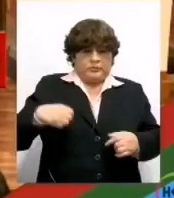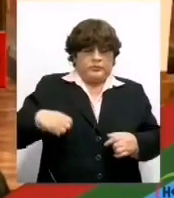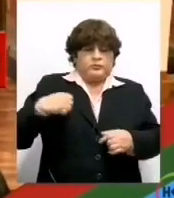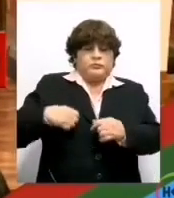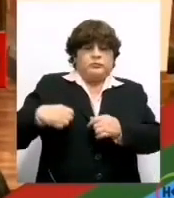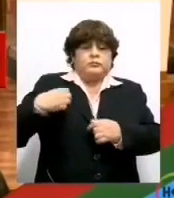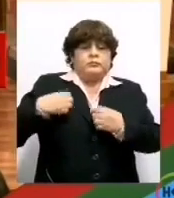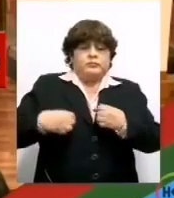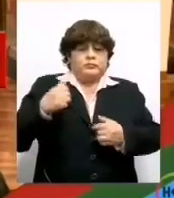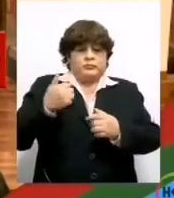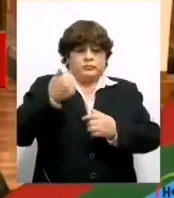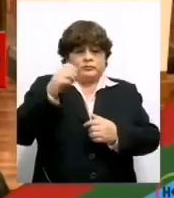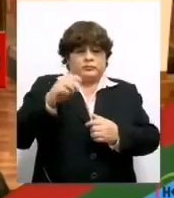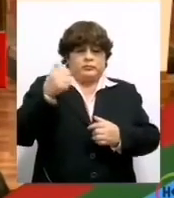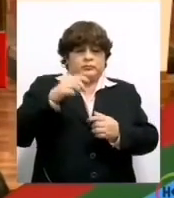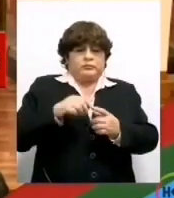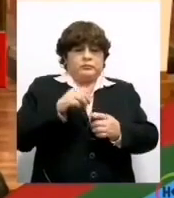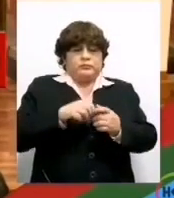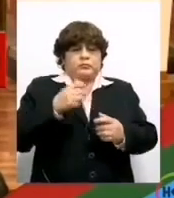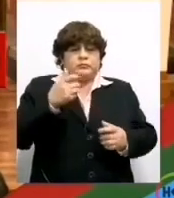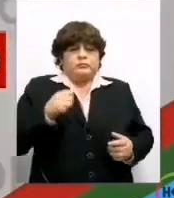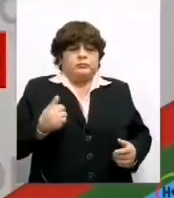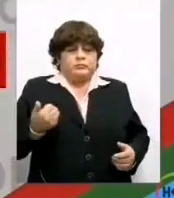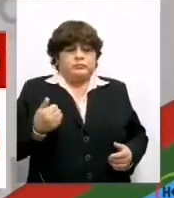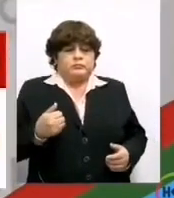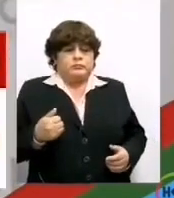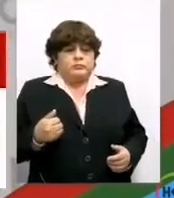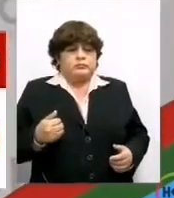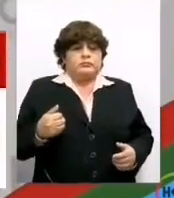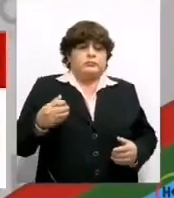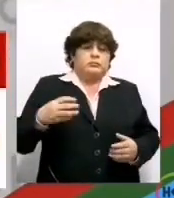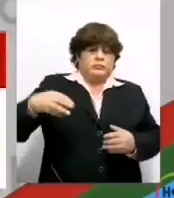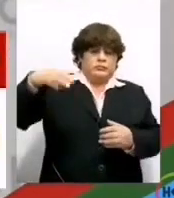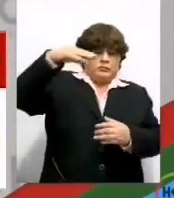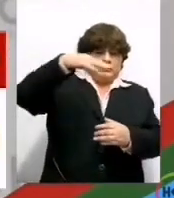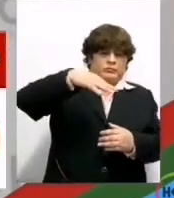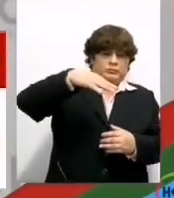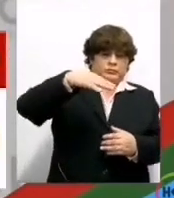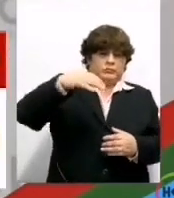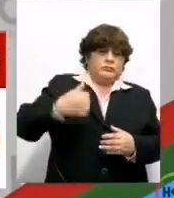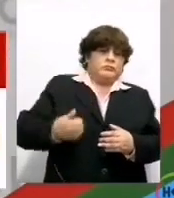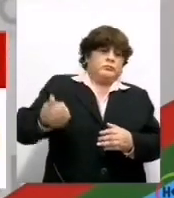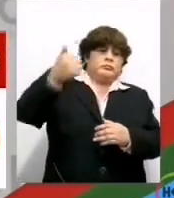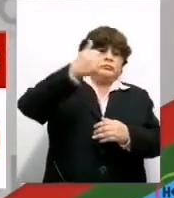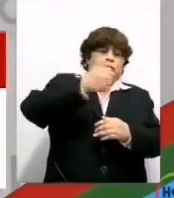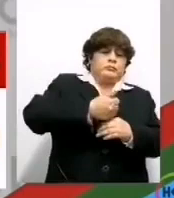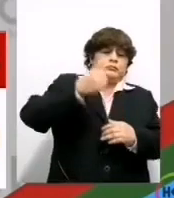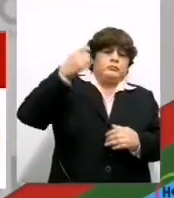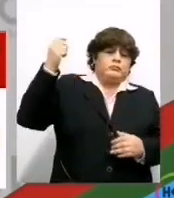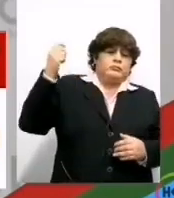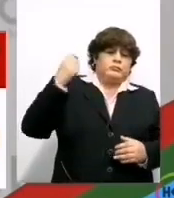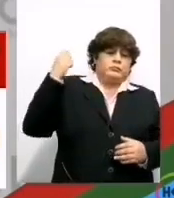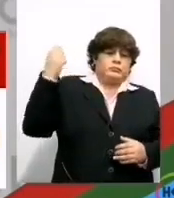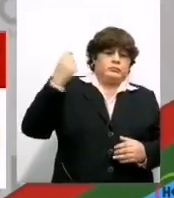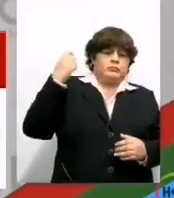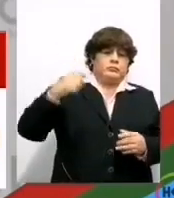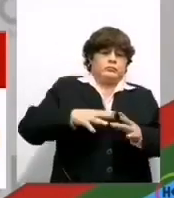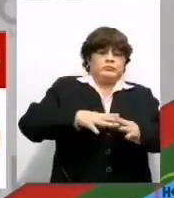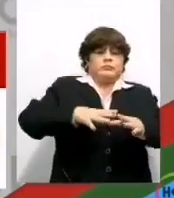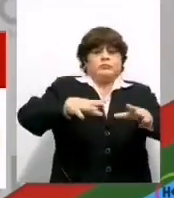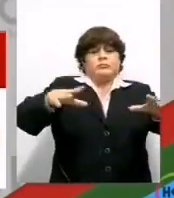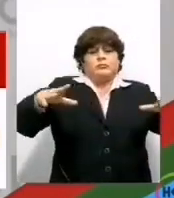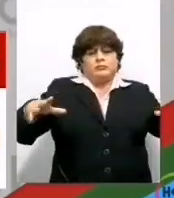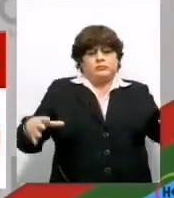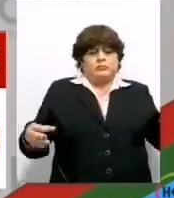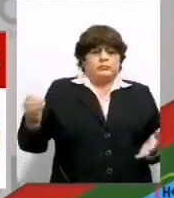tiene un minuto para responder adelante alto Trujillo es el centro poblado más grande